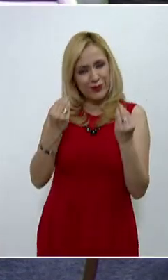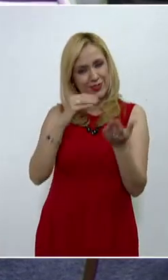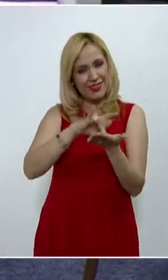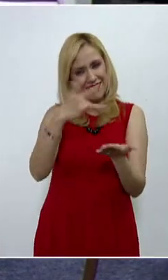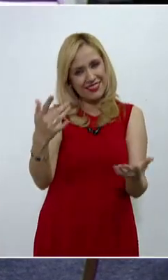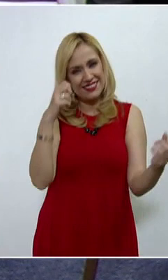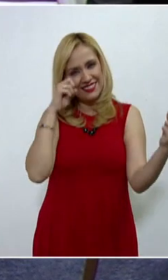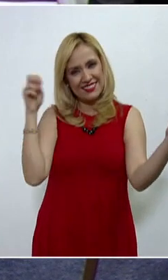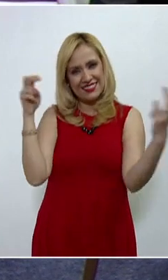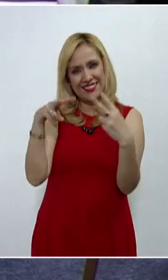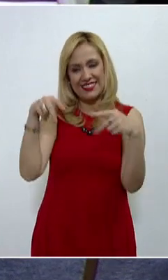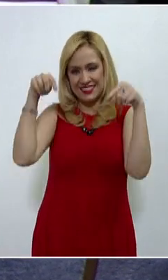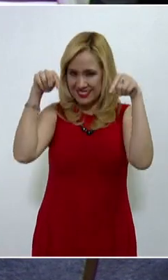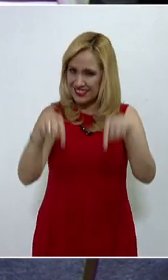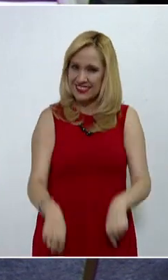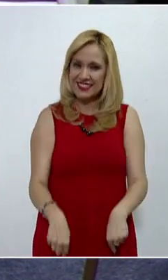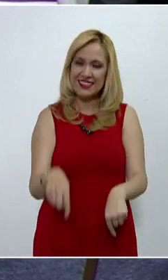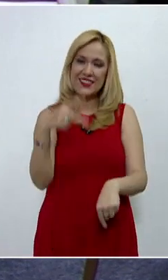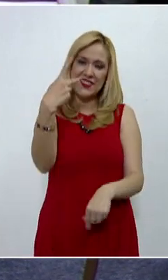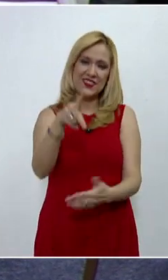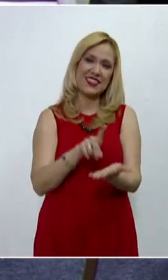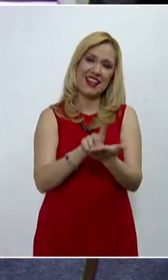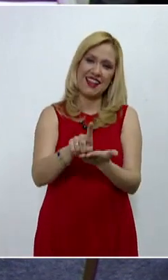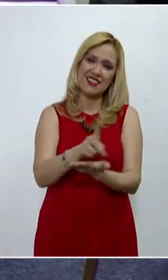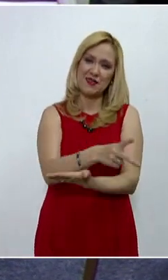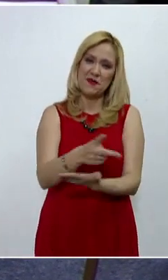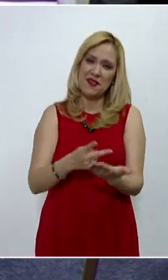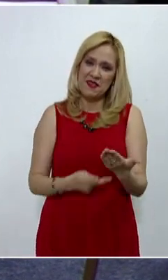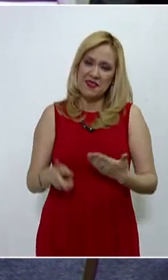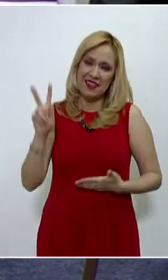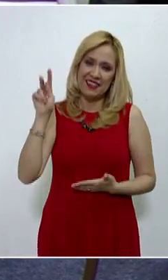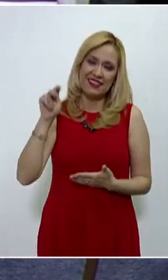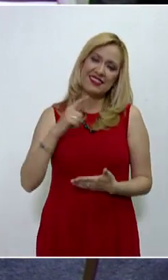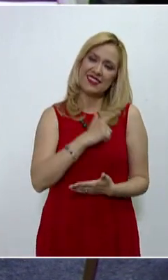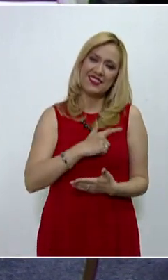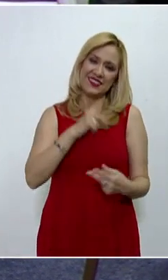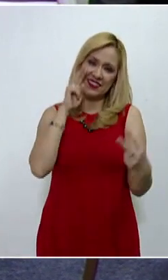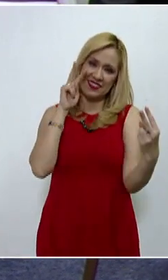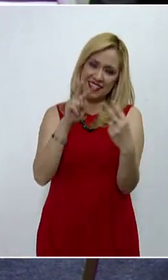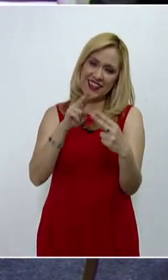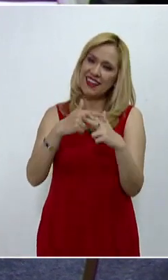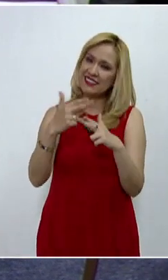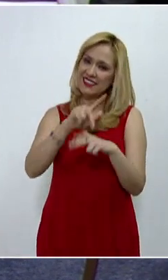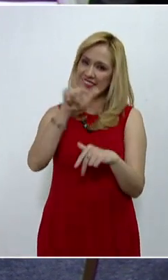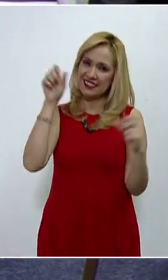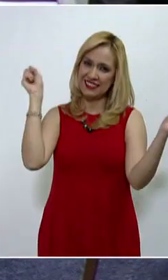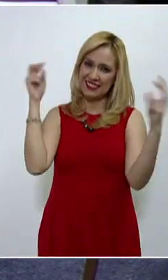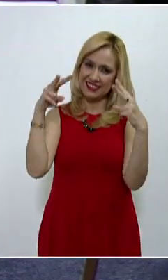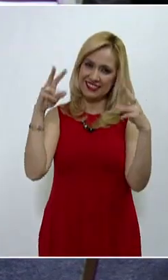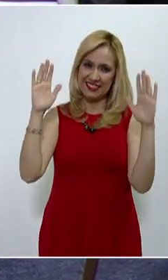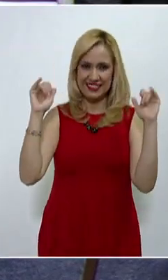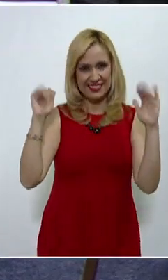por habernos acompañado a esta emisión de Tus Derechos. Fue un gusto estar con ustedes. Hasta la próxima.